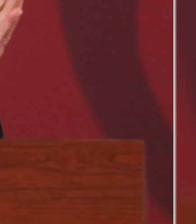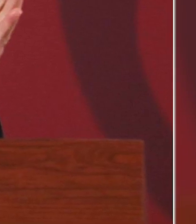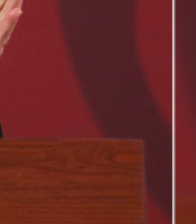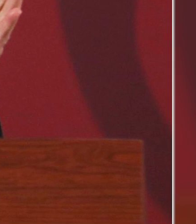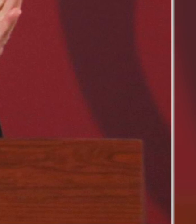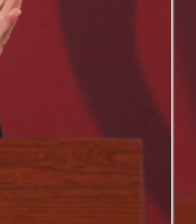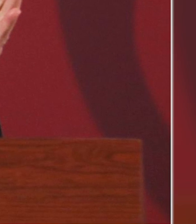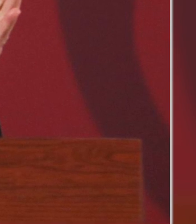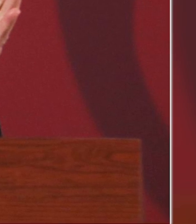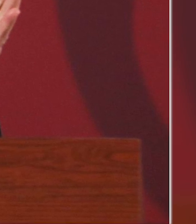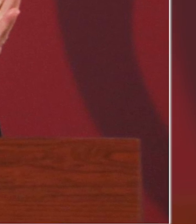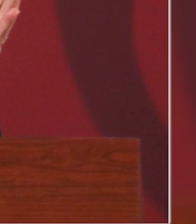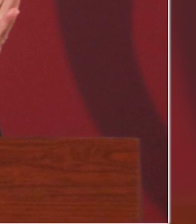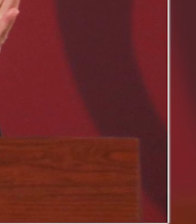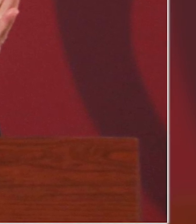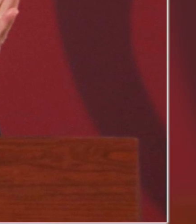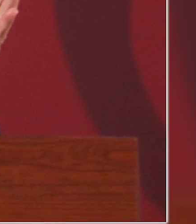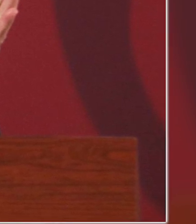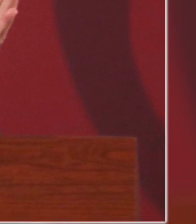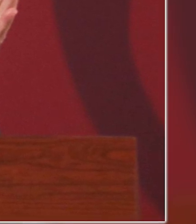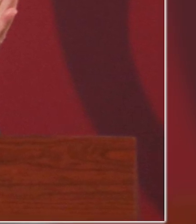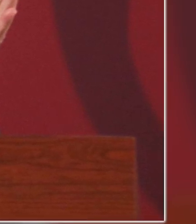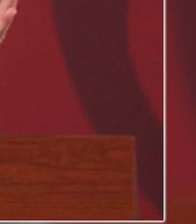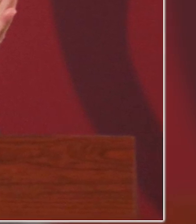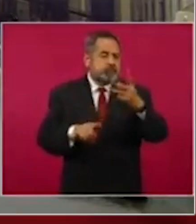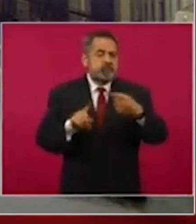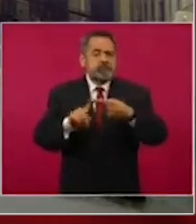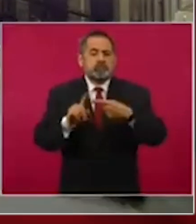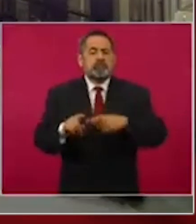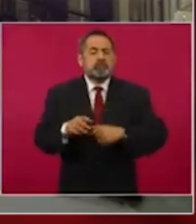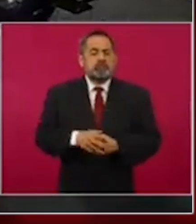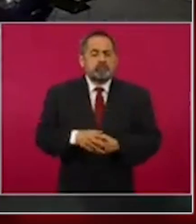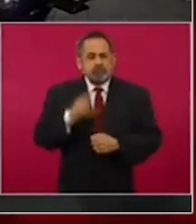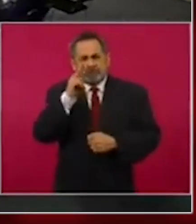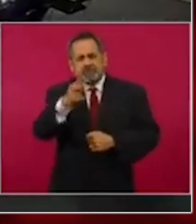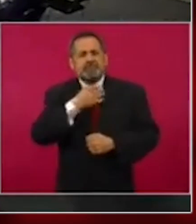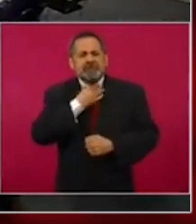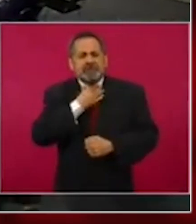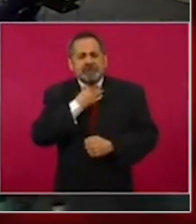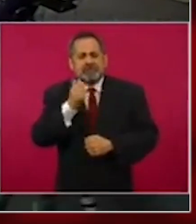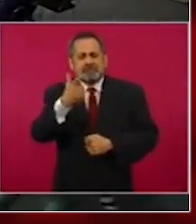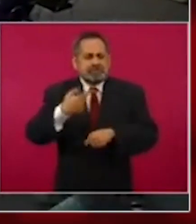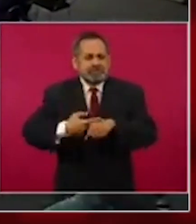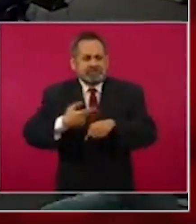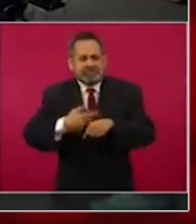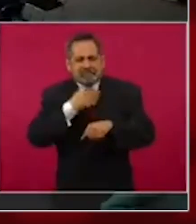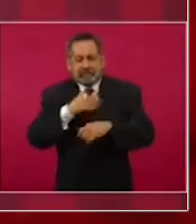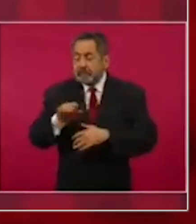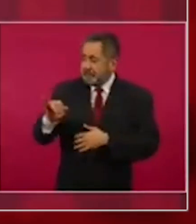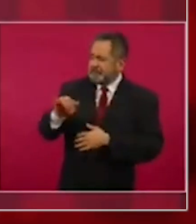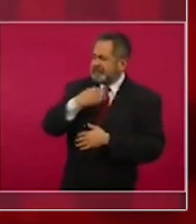apareció en una mañanera con síntomas de COVID, pero aseguró que se trataba de una gripe. Lo escucho un poquito ronco en el tema de… Sí,